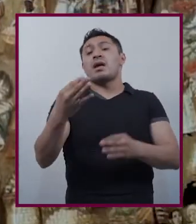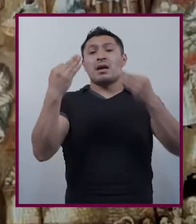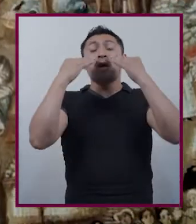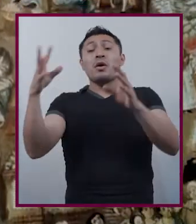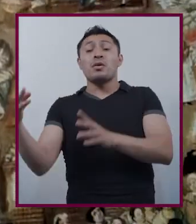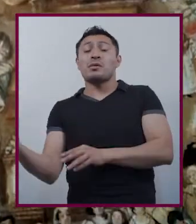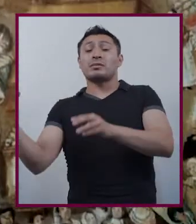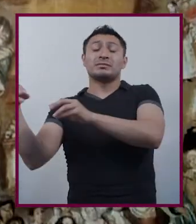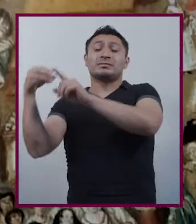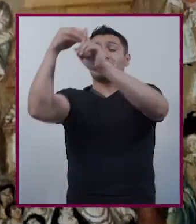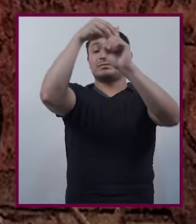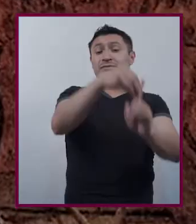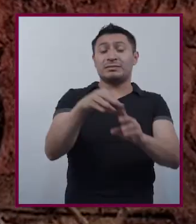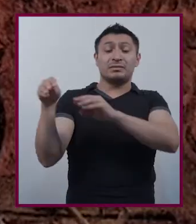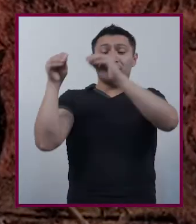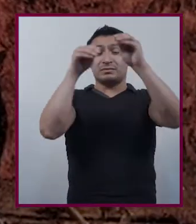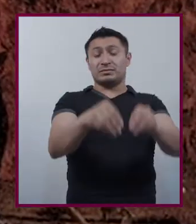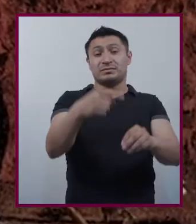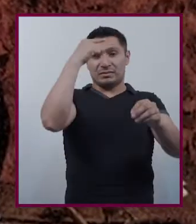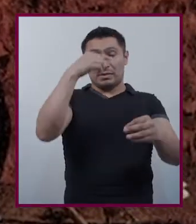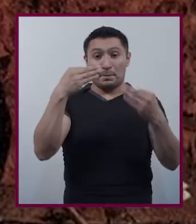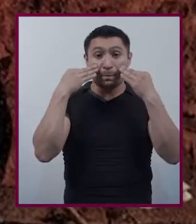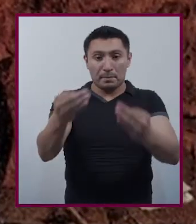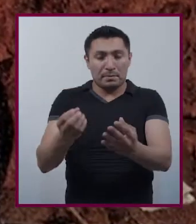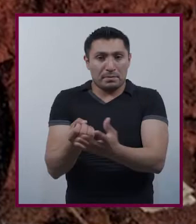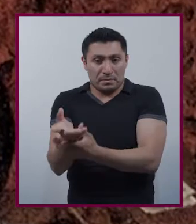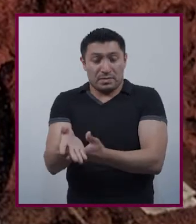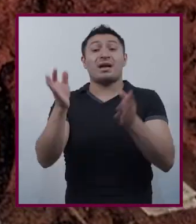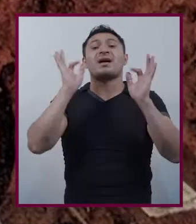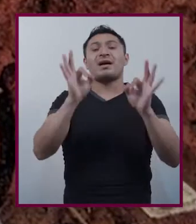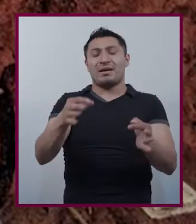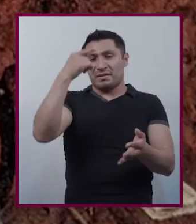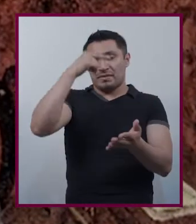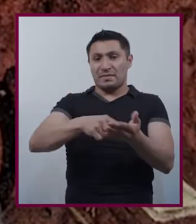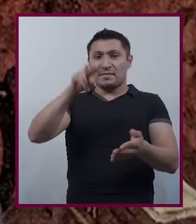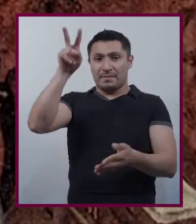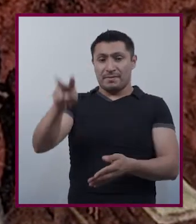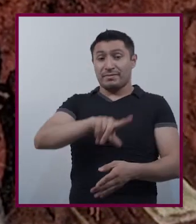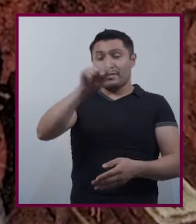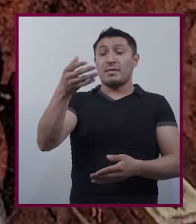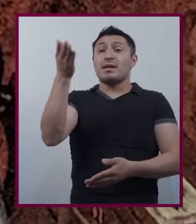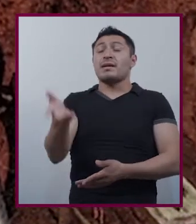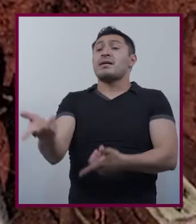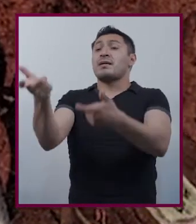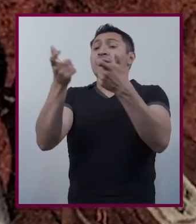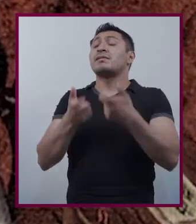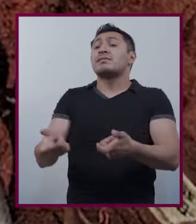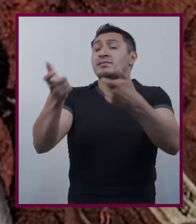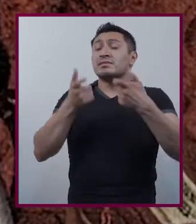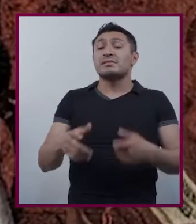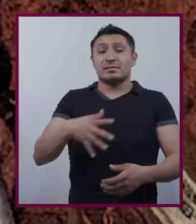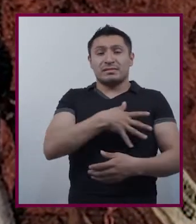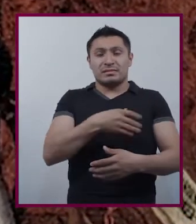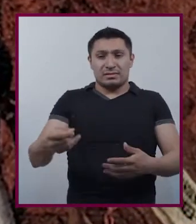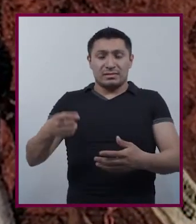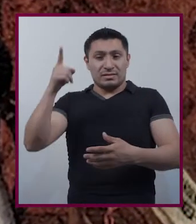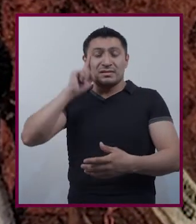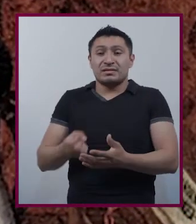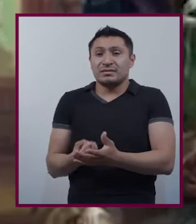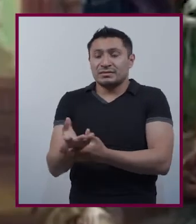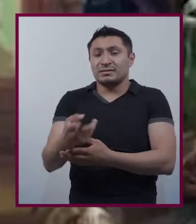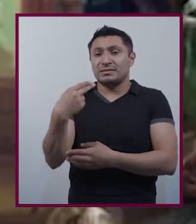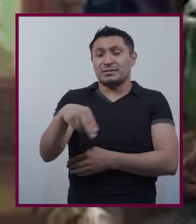en el parto y dieron fe del mismo. Y después peleó la herencia de su hija, pues dio a luz a una niña a quien